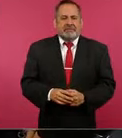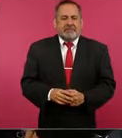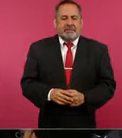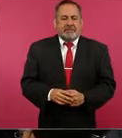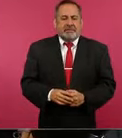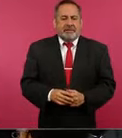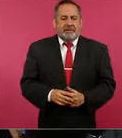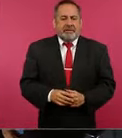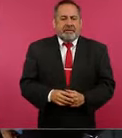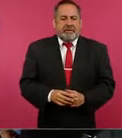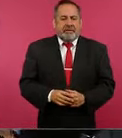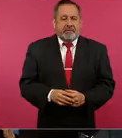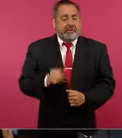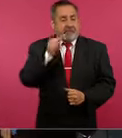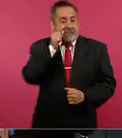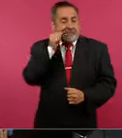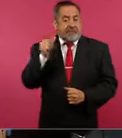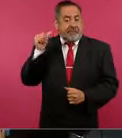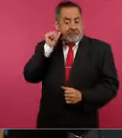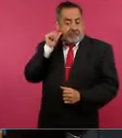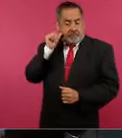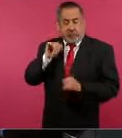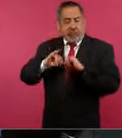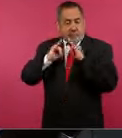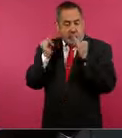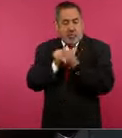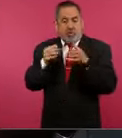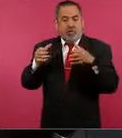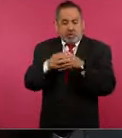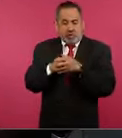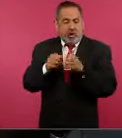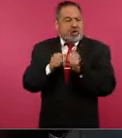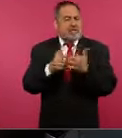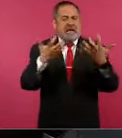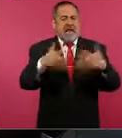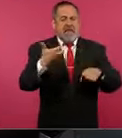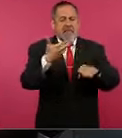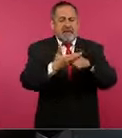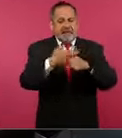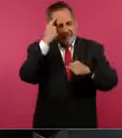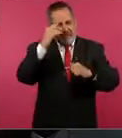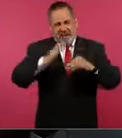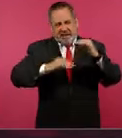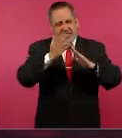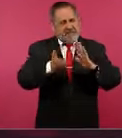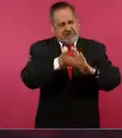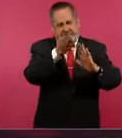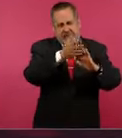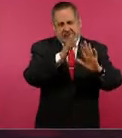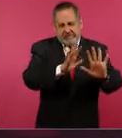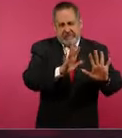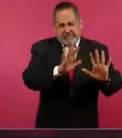Ayer tuve una reunión con unas empresas constructoras y